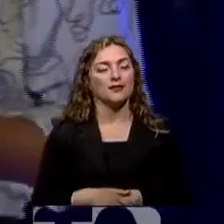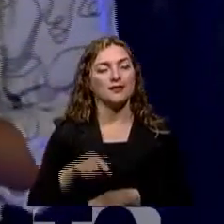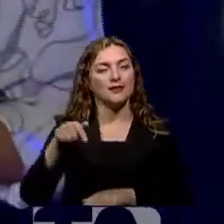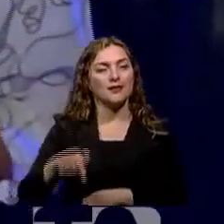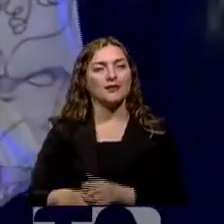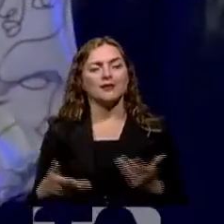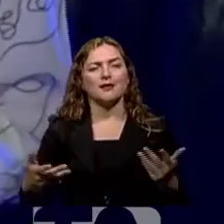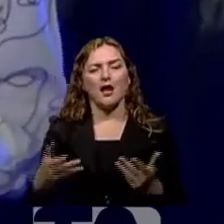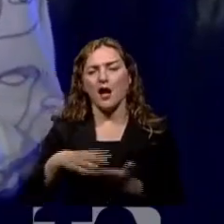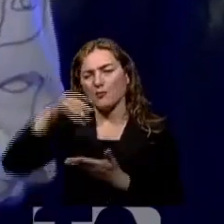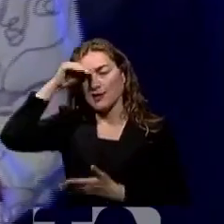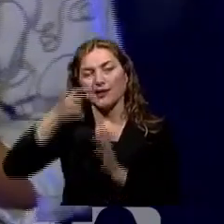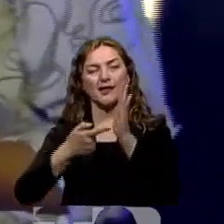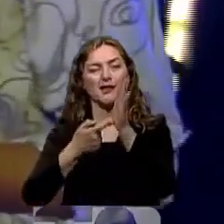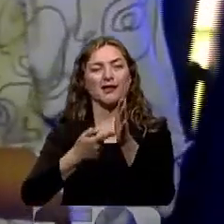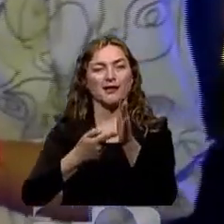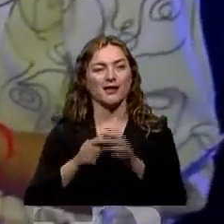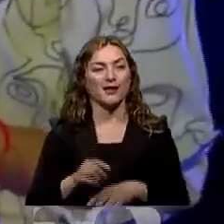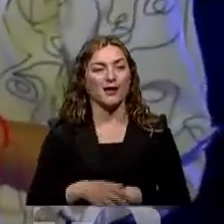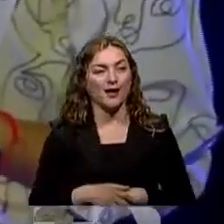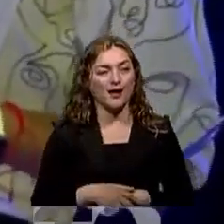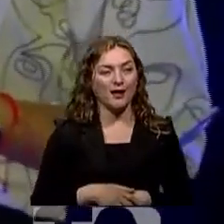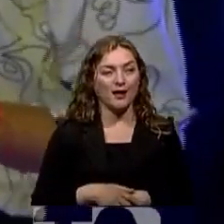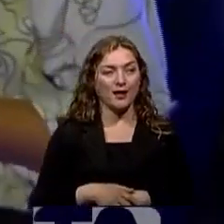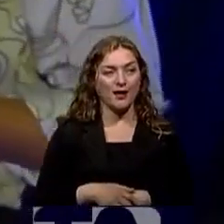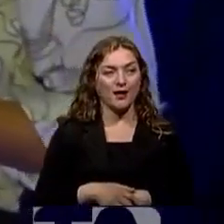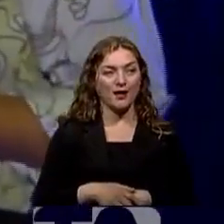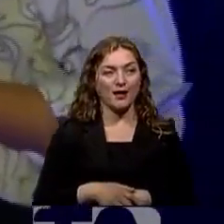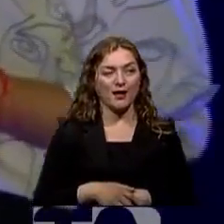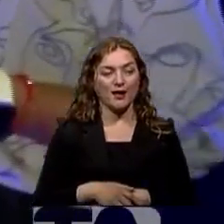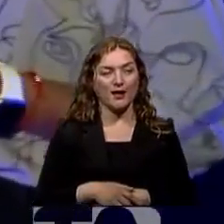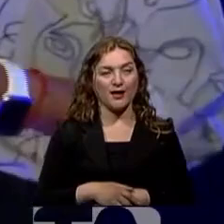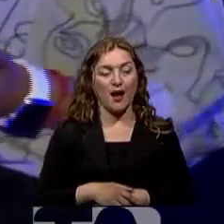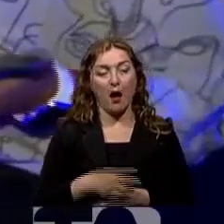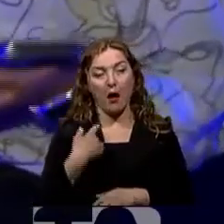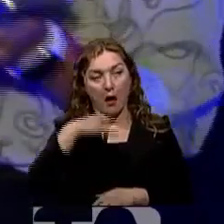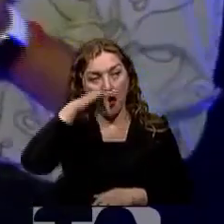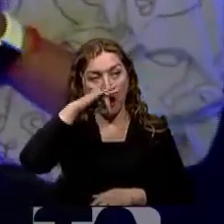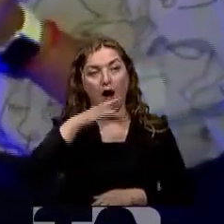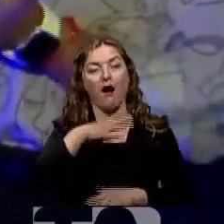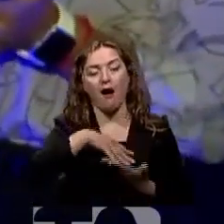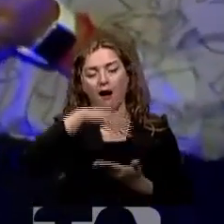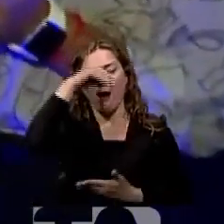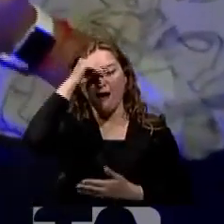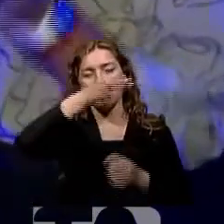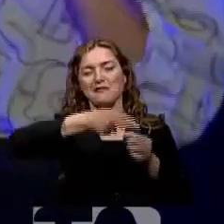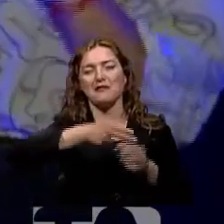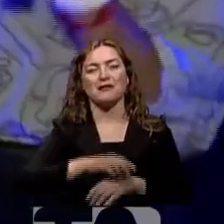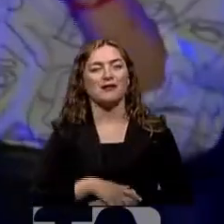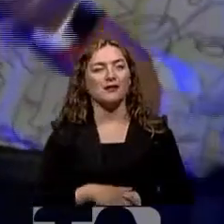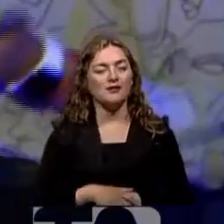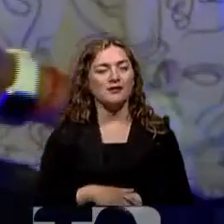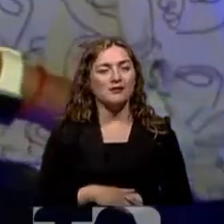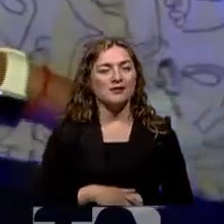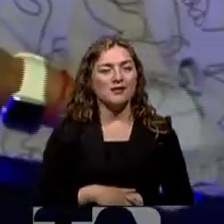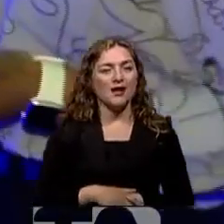de neón. Entonces vamos a poner, mira, vamos a poner esto por acá. Ayúdenme, chicos. Vamos a poner esto por acá. Vemos que los niños también ya están participando desde hoy. Recuerda, el